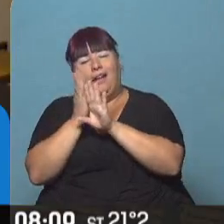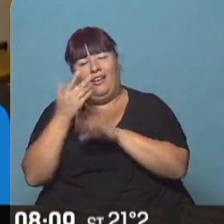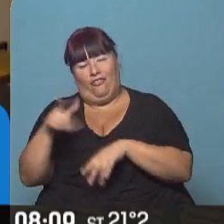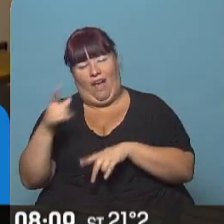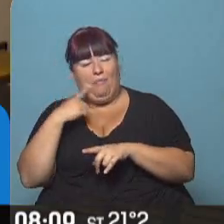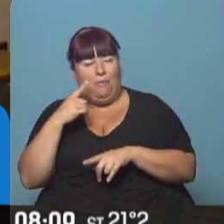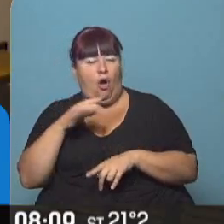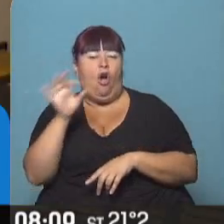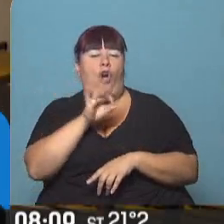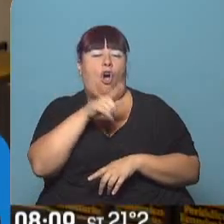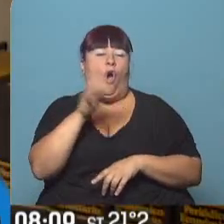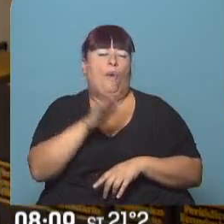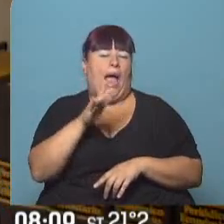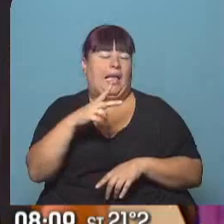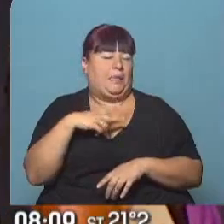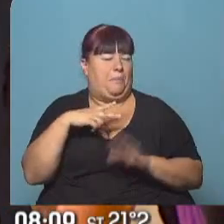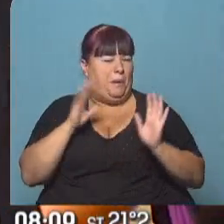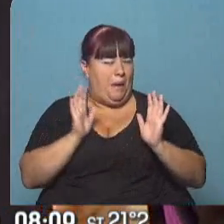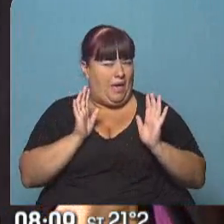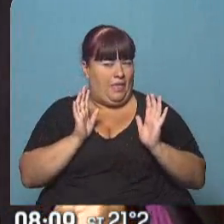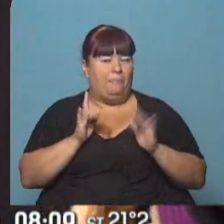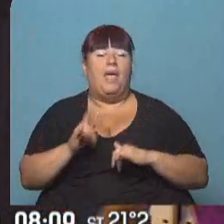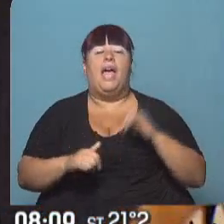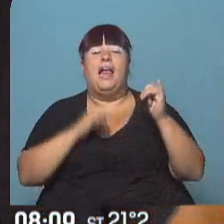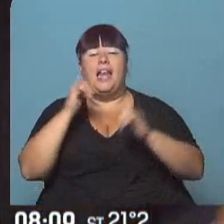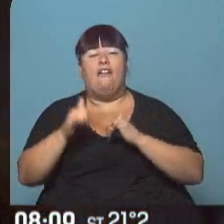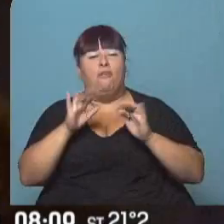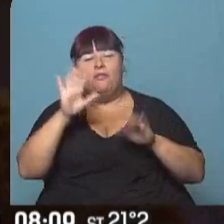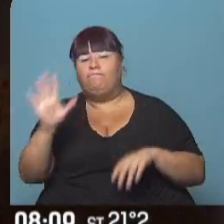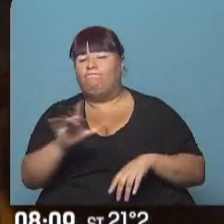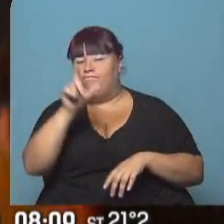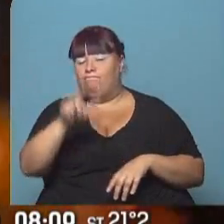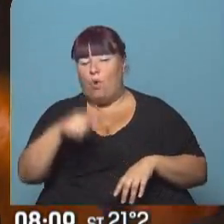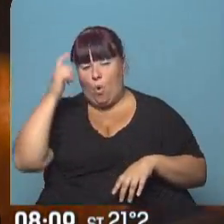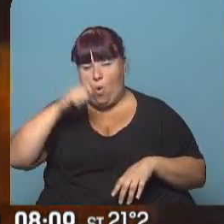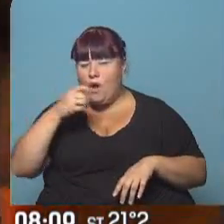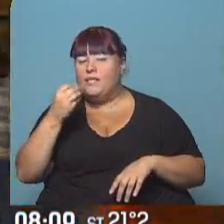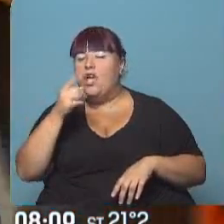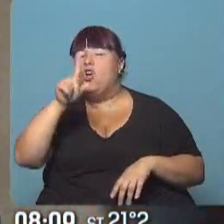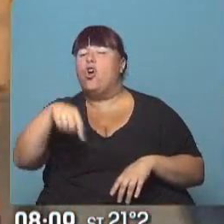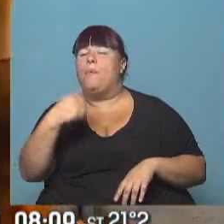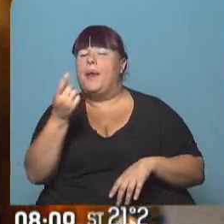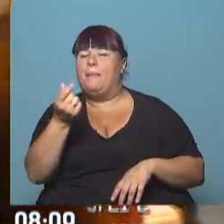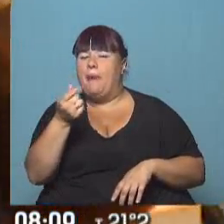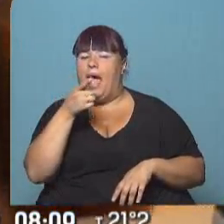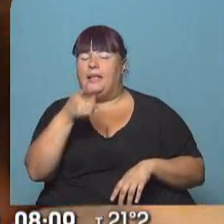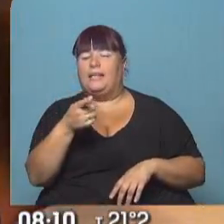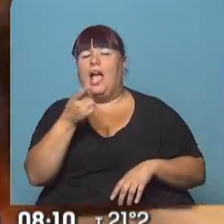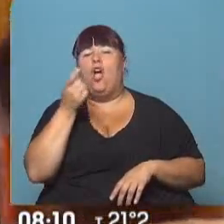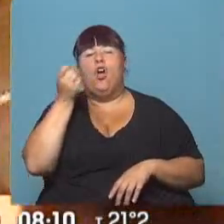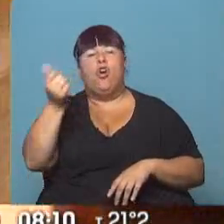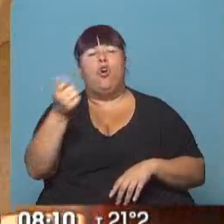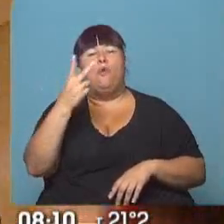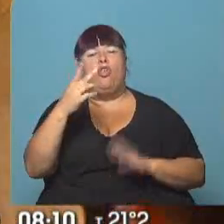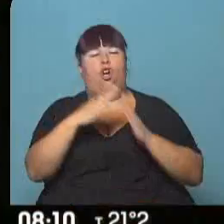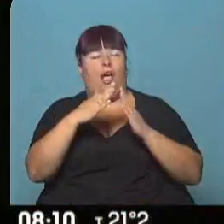o tarea de venganzas personales el dato que está bajo la lupa del magistrado es el origen de los fondos utilizados para la compra